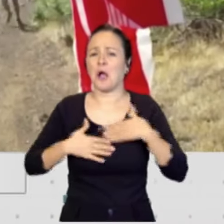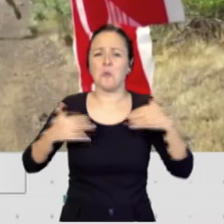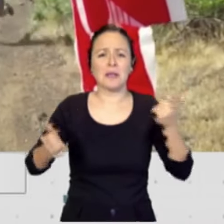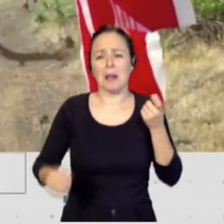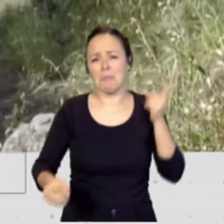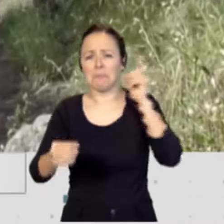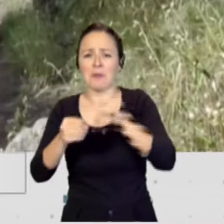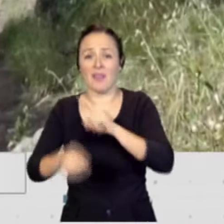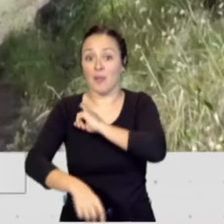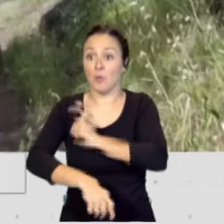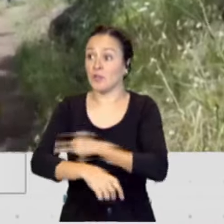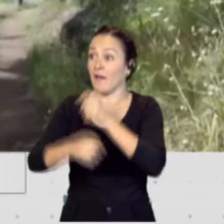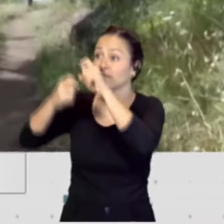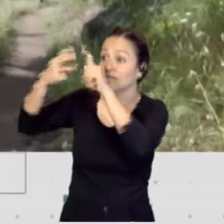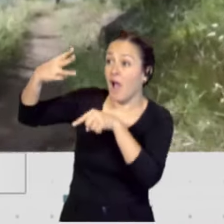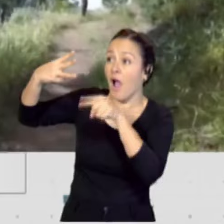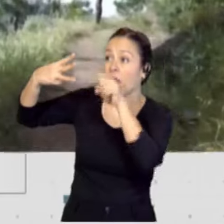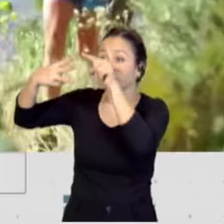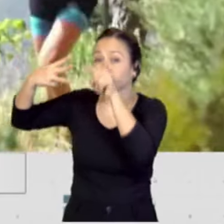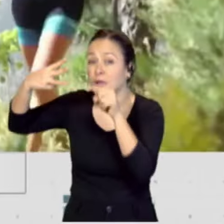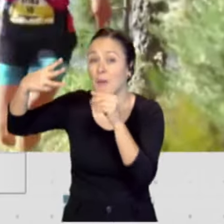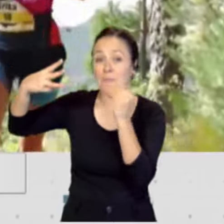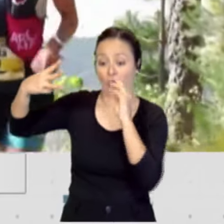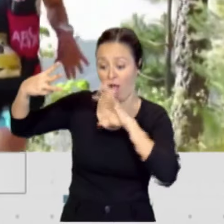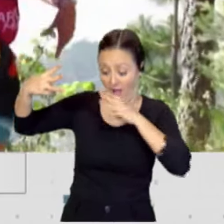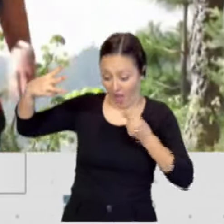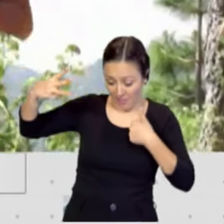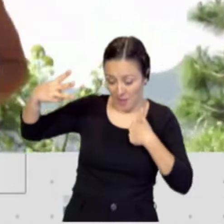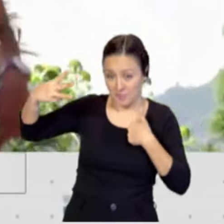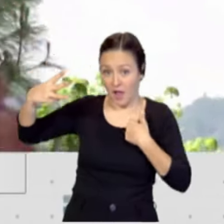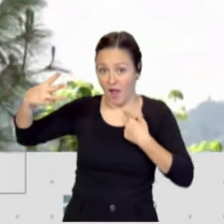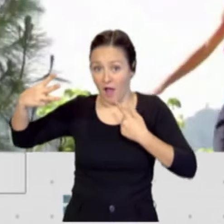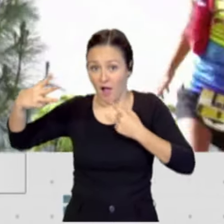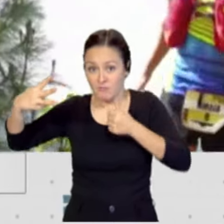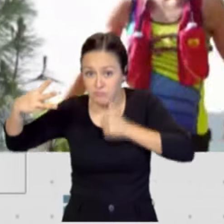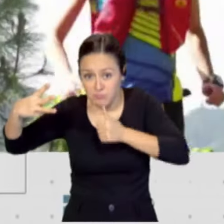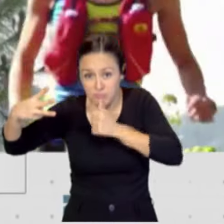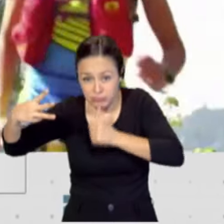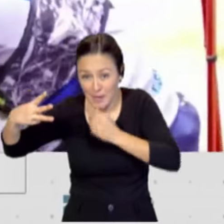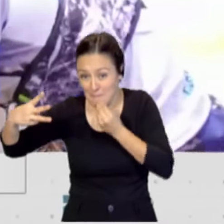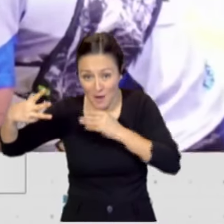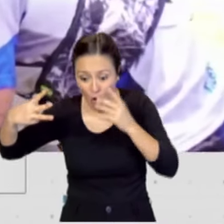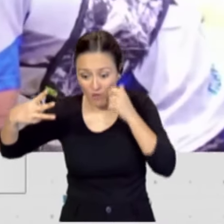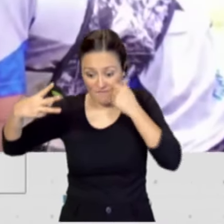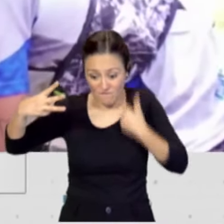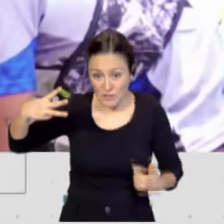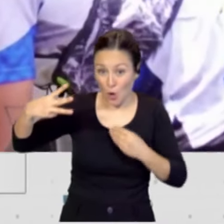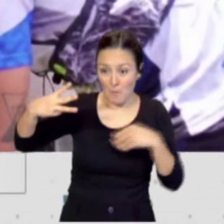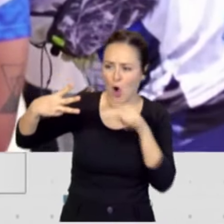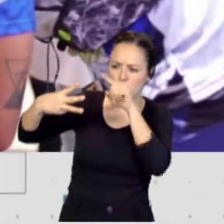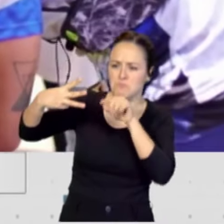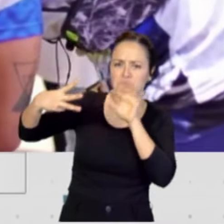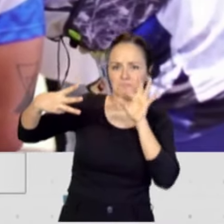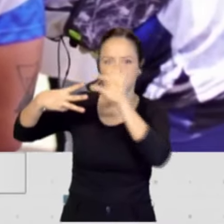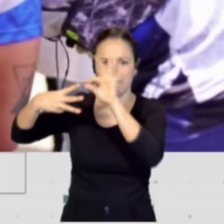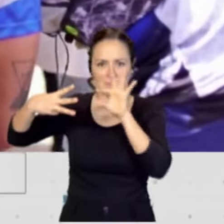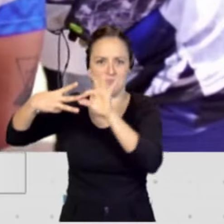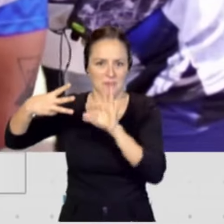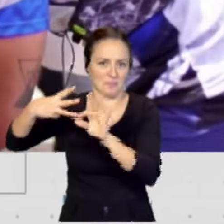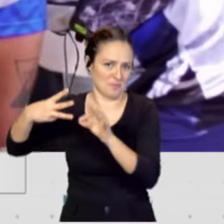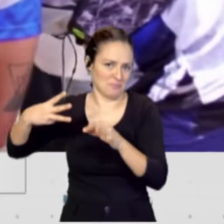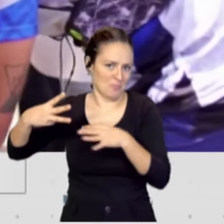deportistas puedan escoger la que mejor le va a su a su rendimiento la que se va a su mejor forma física y sobre todo que